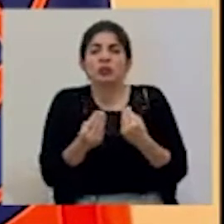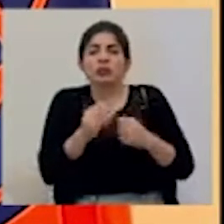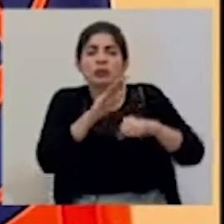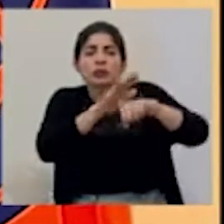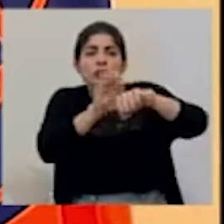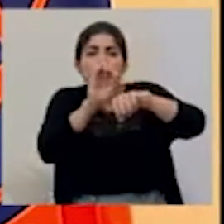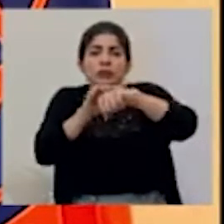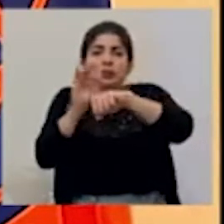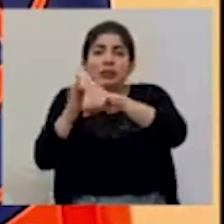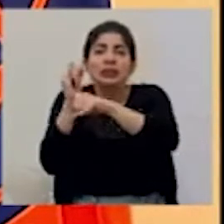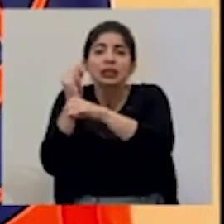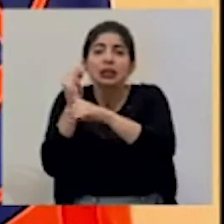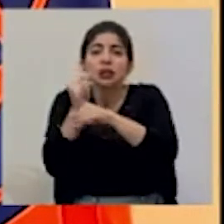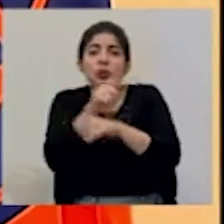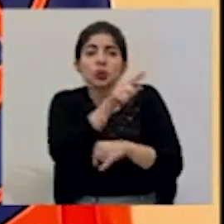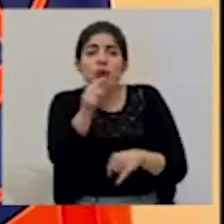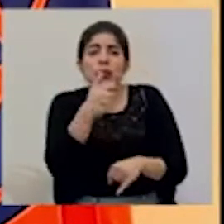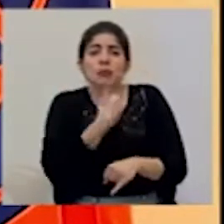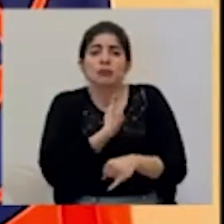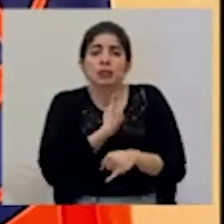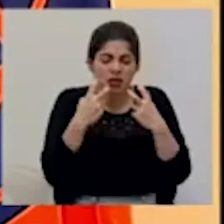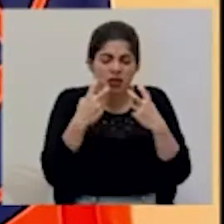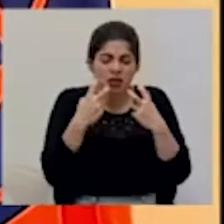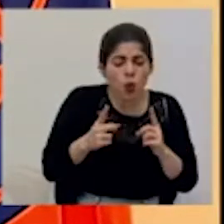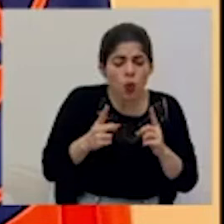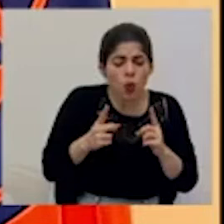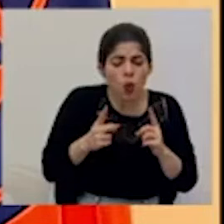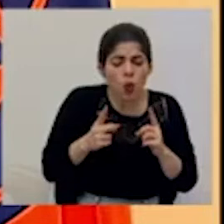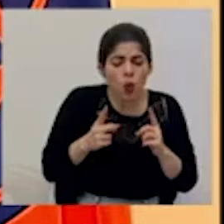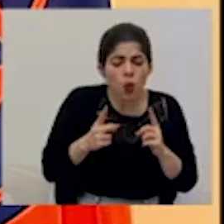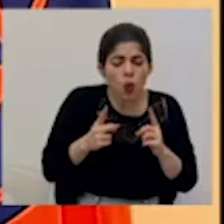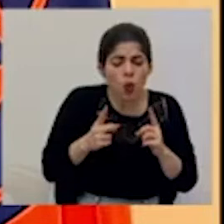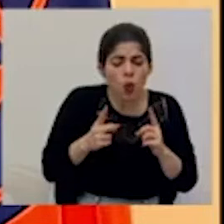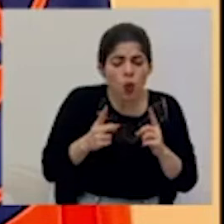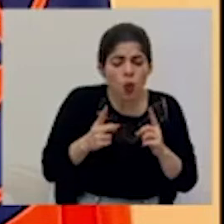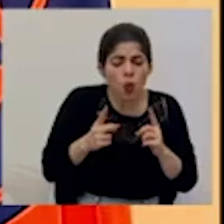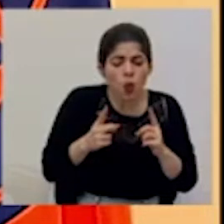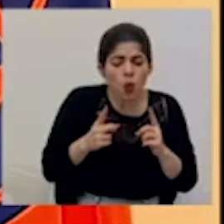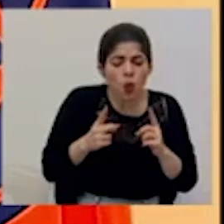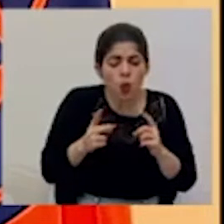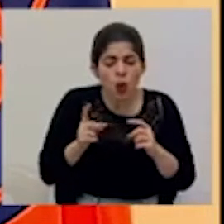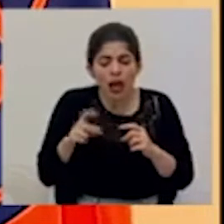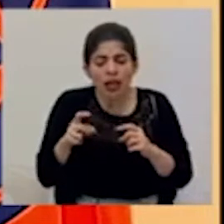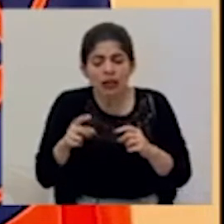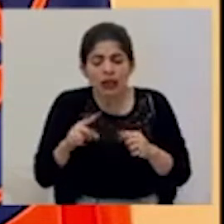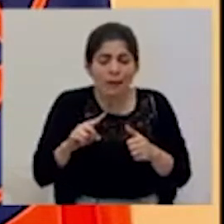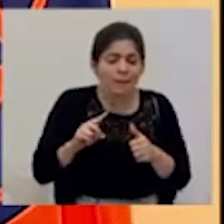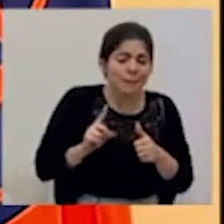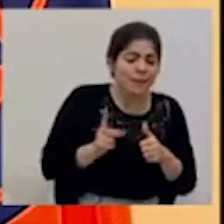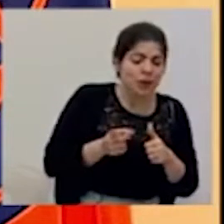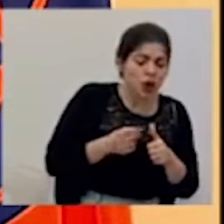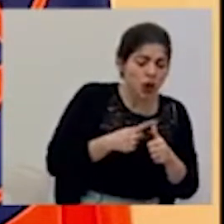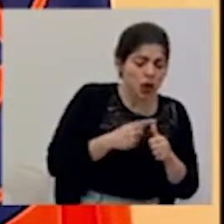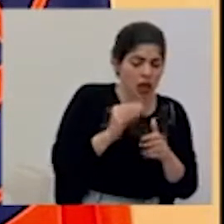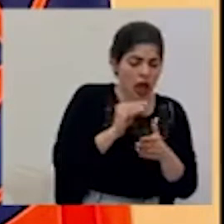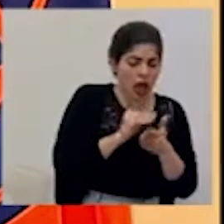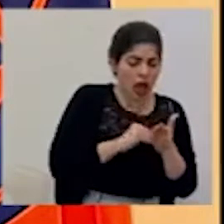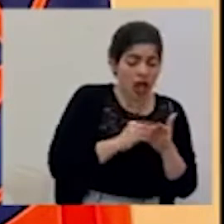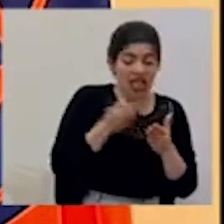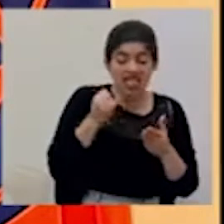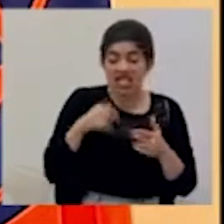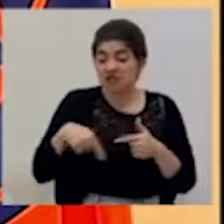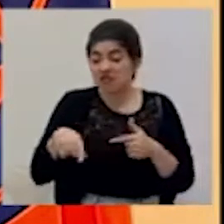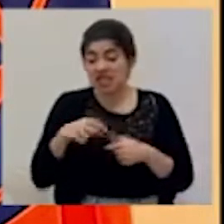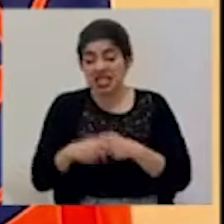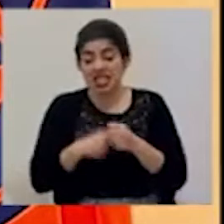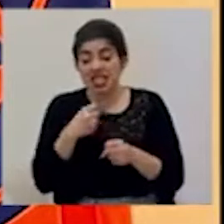hacer una revisión, una priorización de sus programas, aquellos programas que no se puedan ejecutar en este